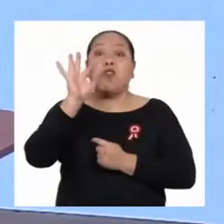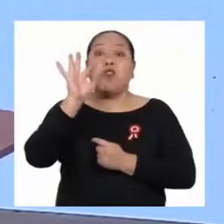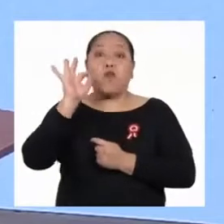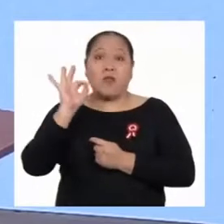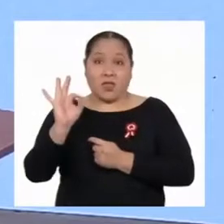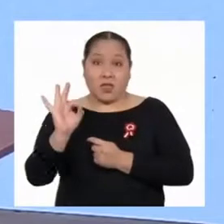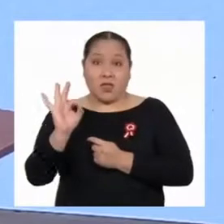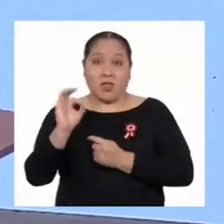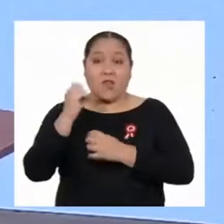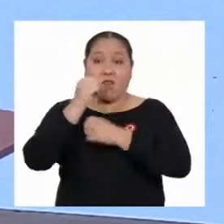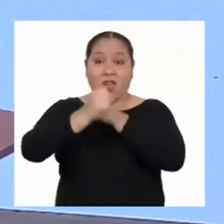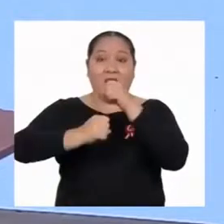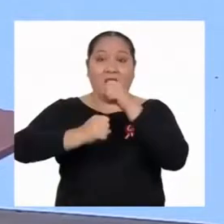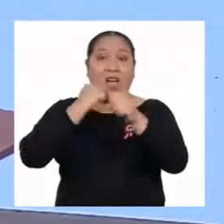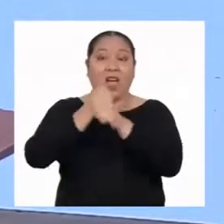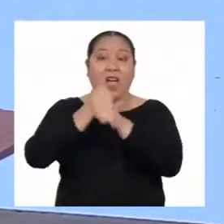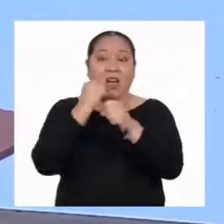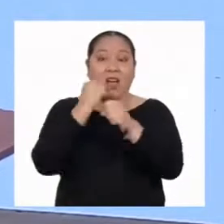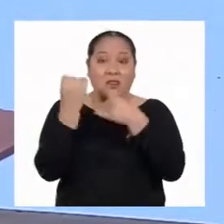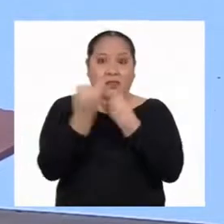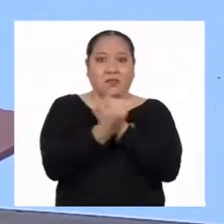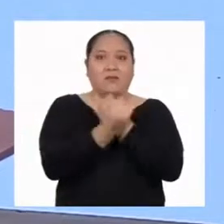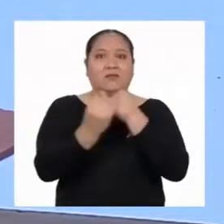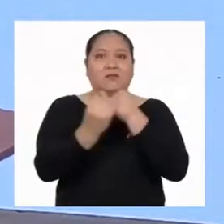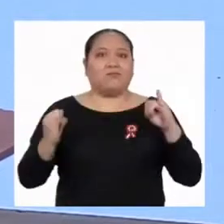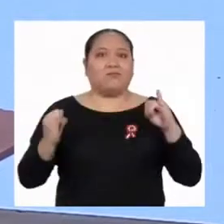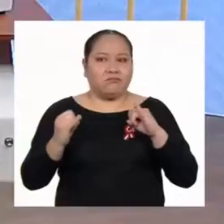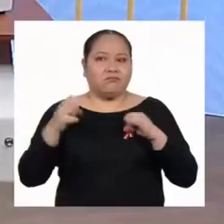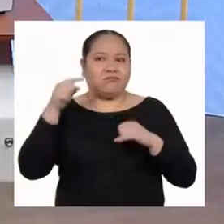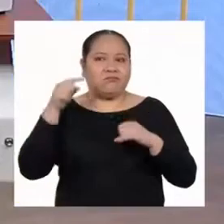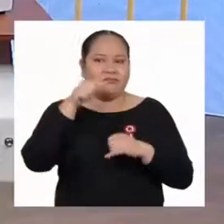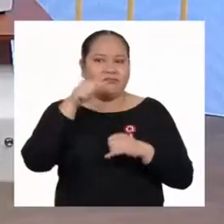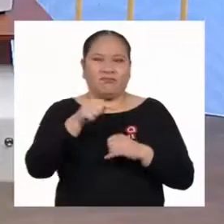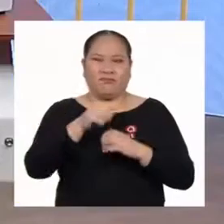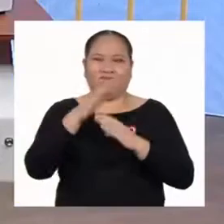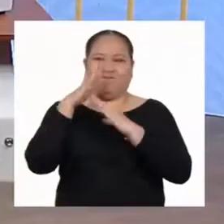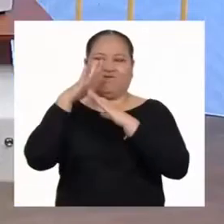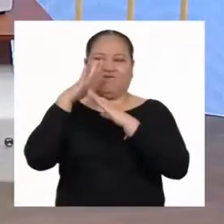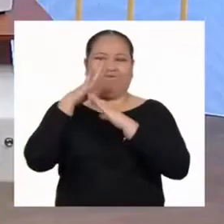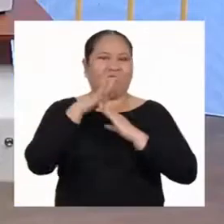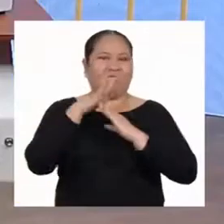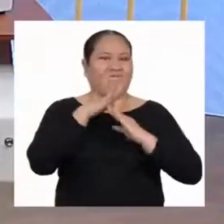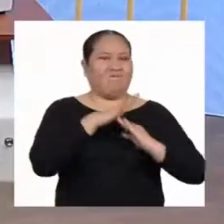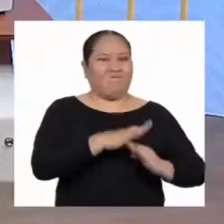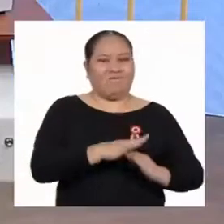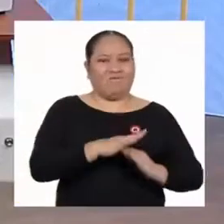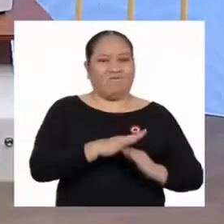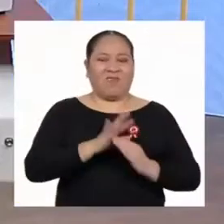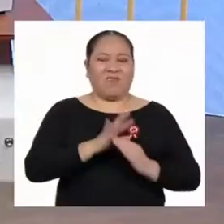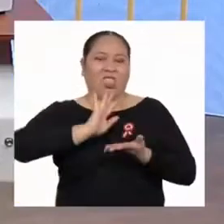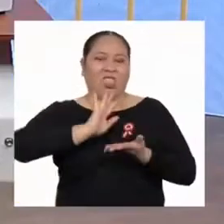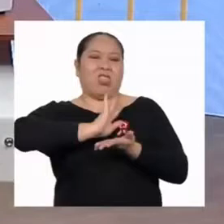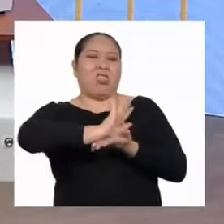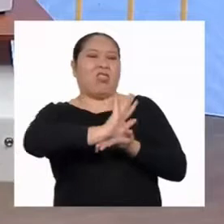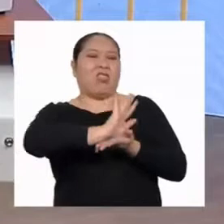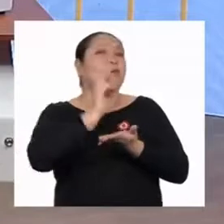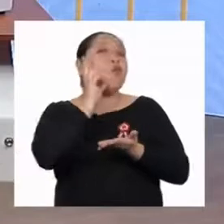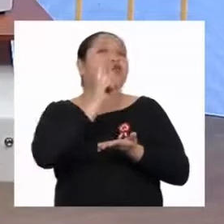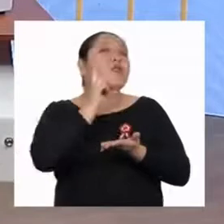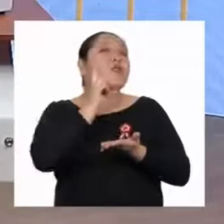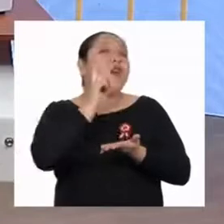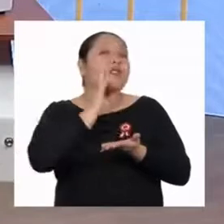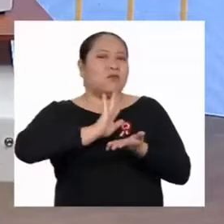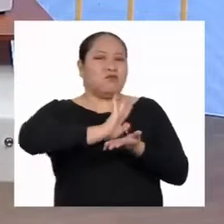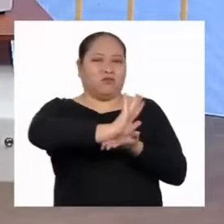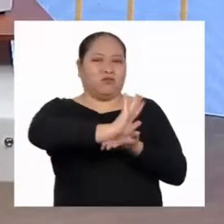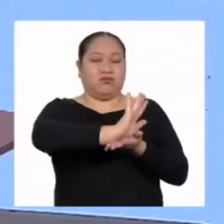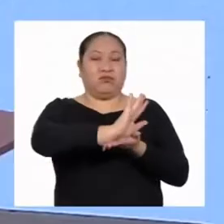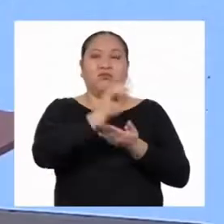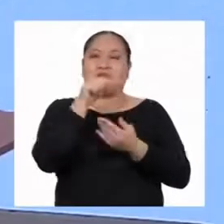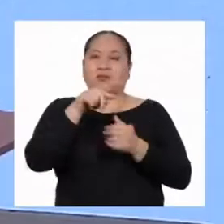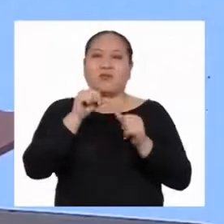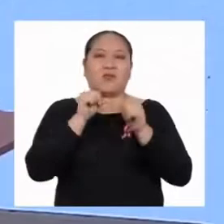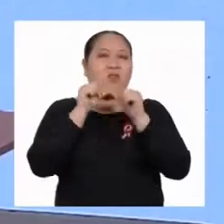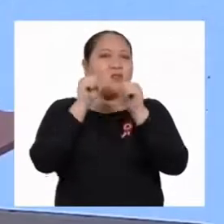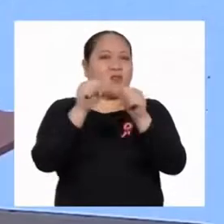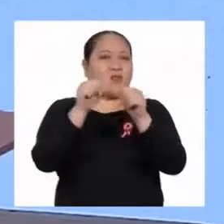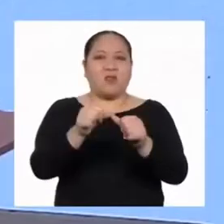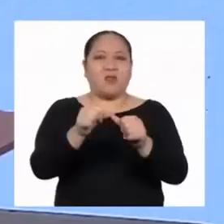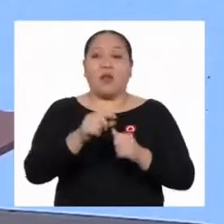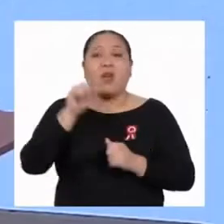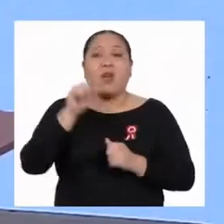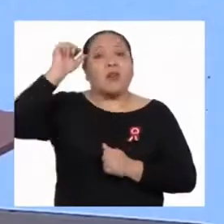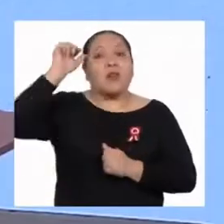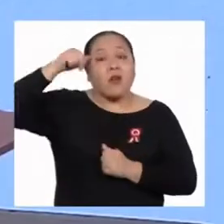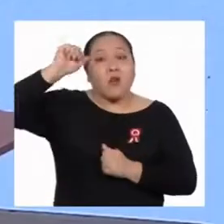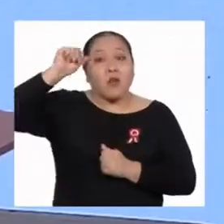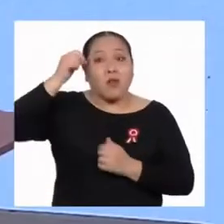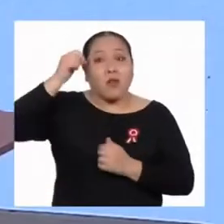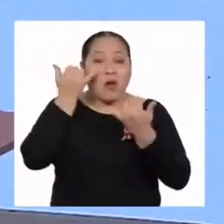199 años de independencia, prácticas como la discriminación y el racismo aún persisten. Recuerden